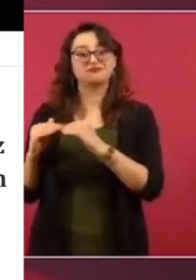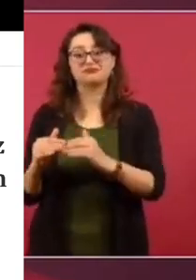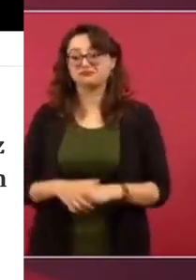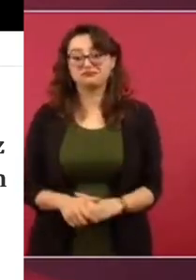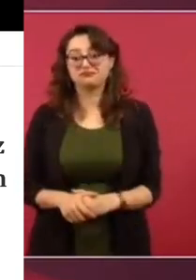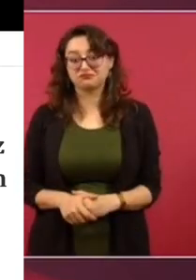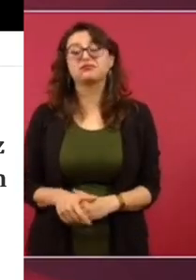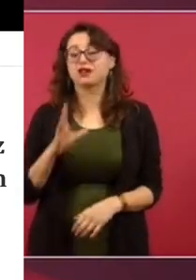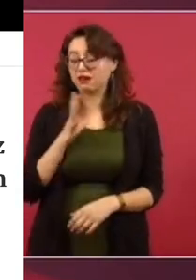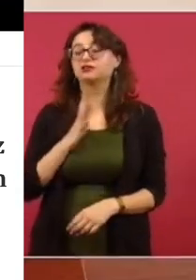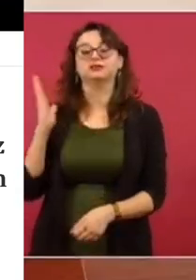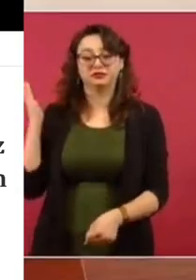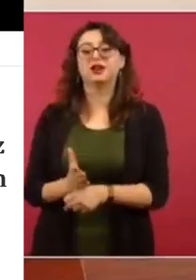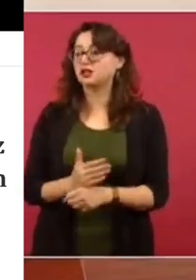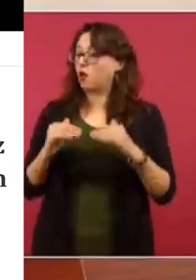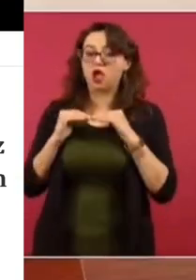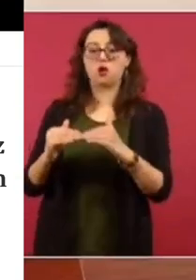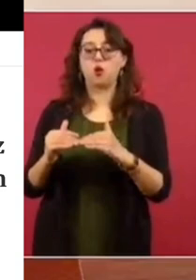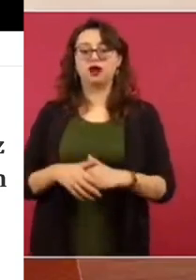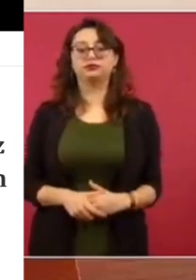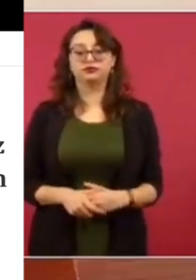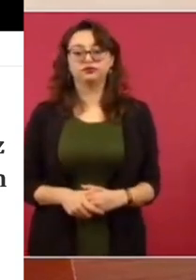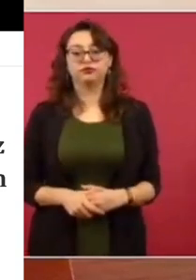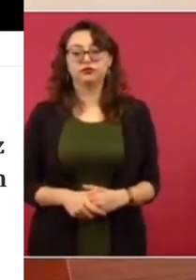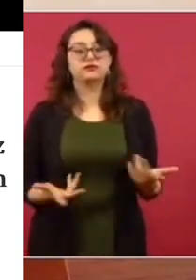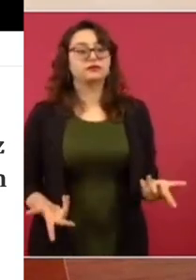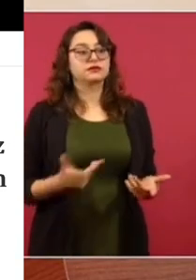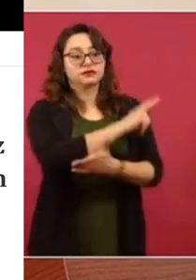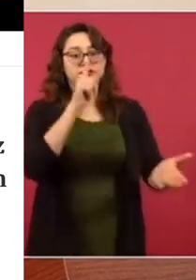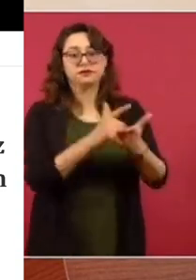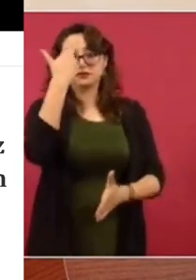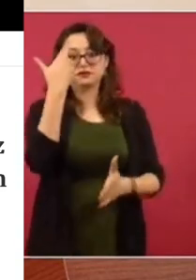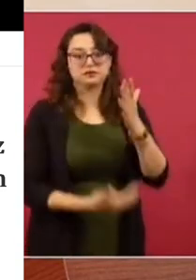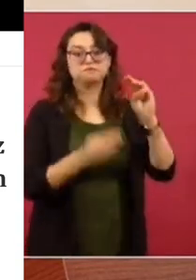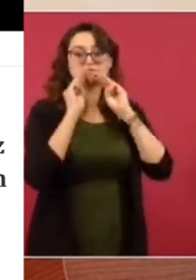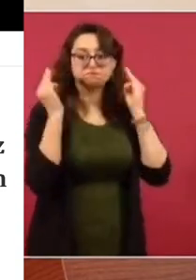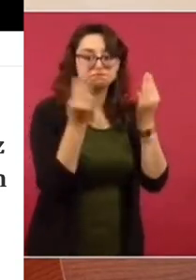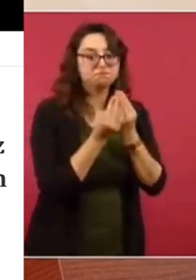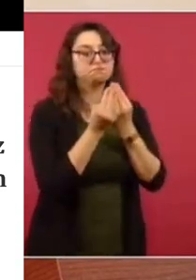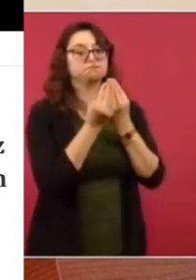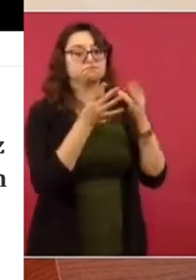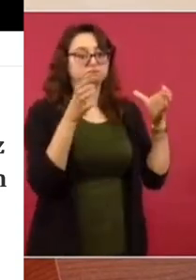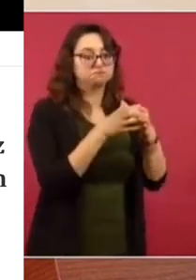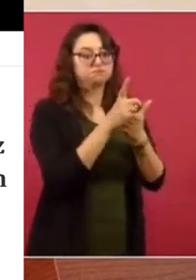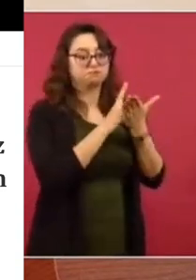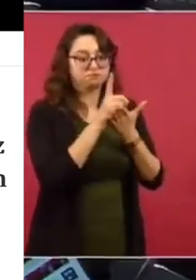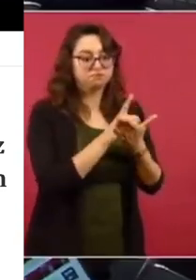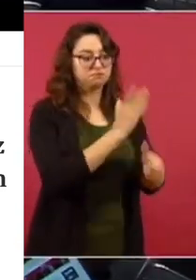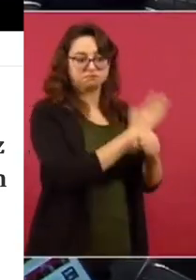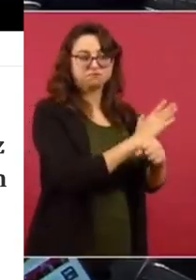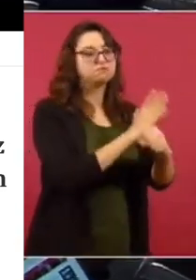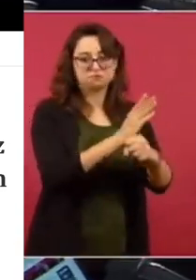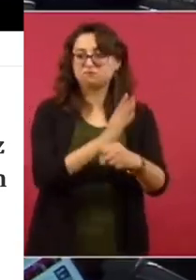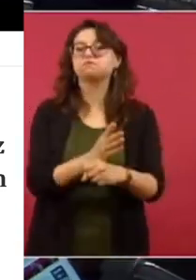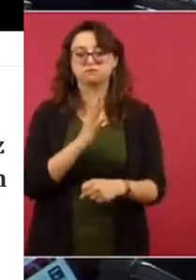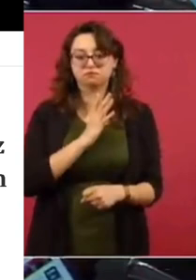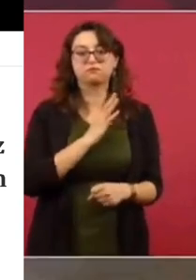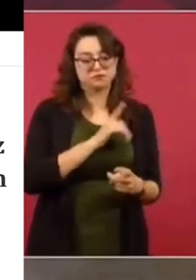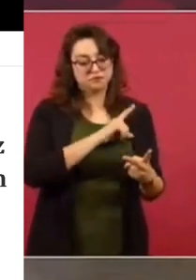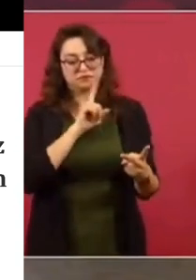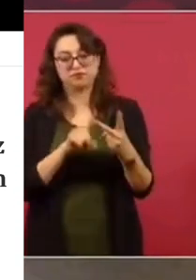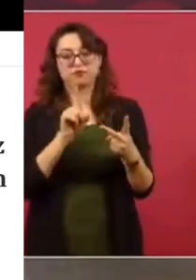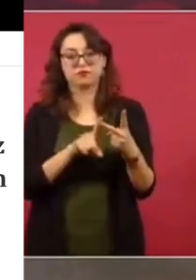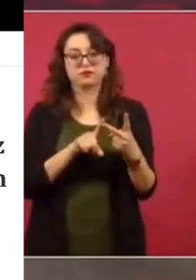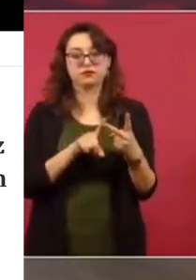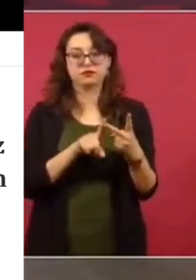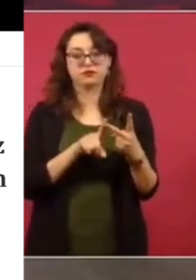delincuentes de las mafias, o sea, del crimen, delincuentes de